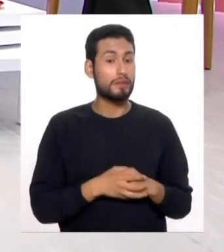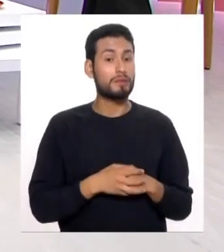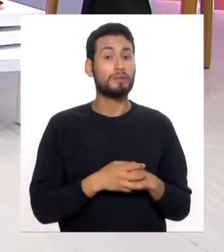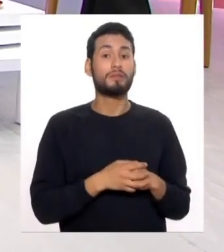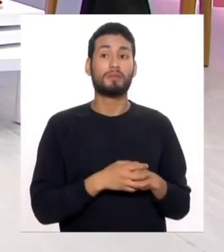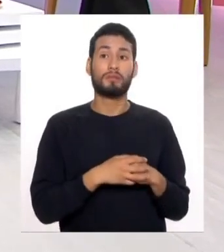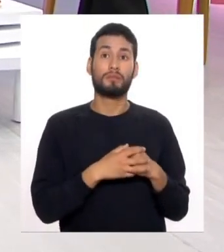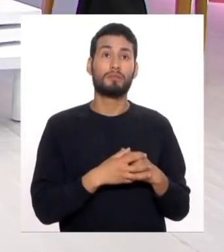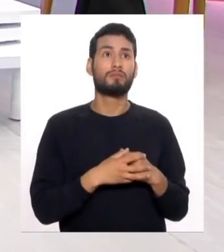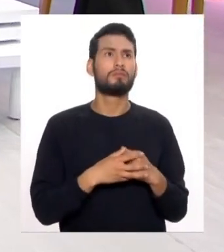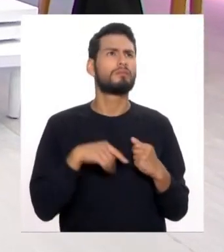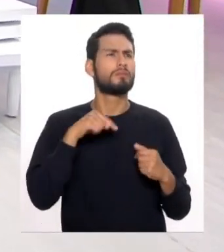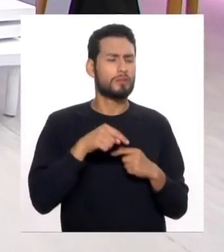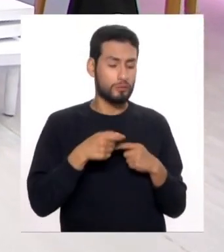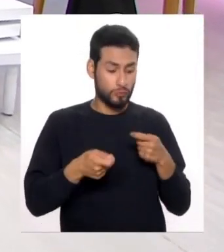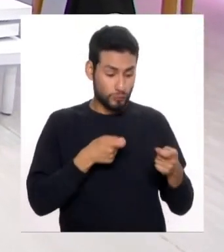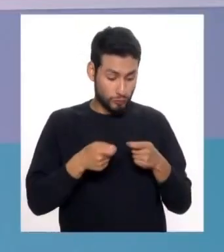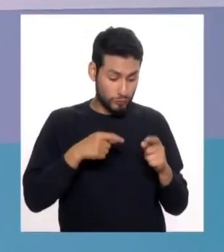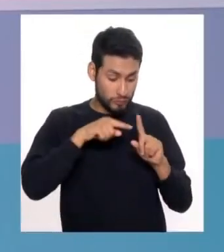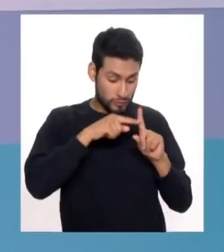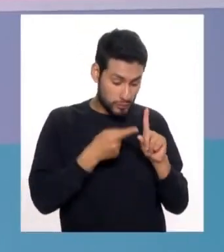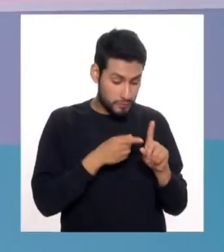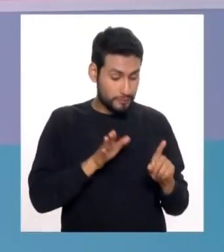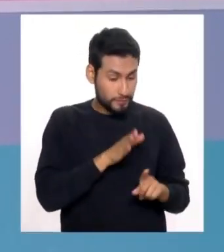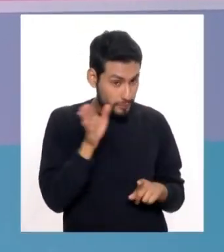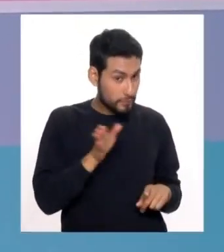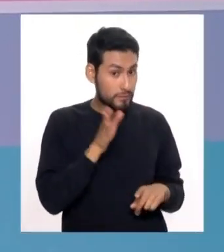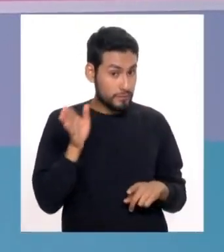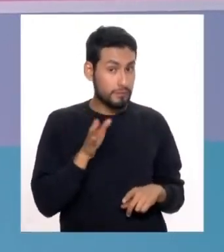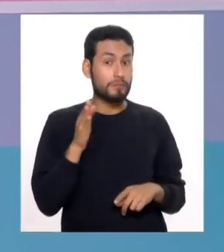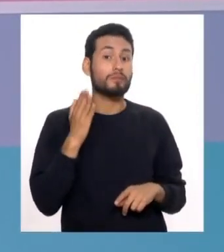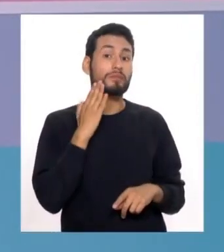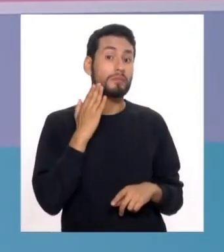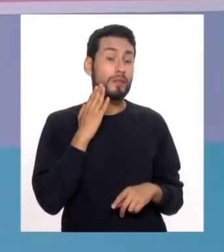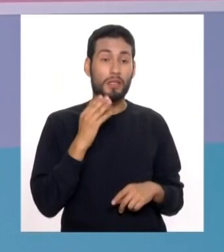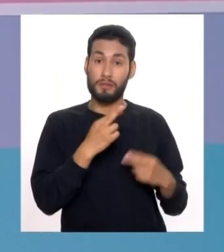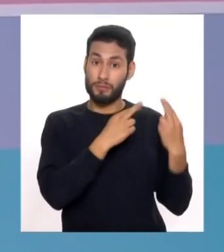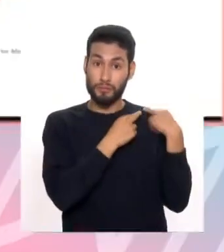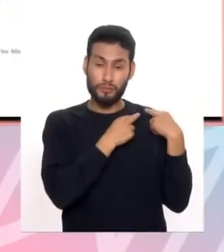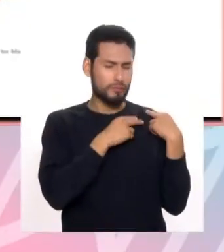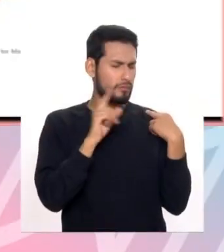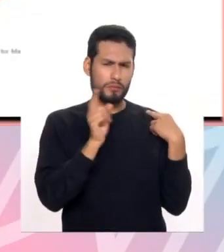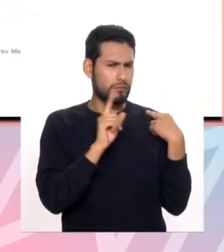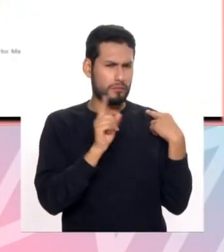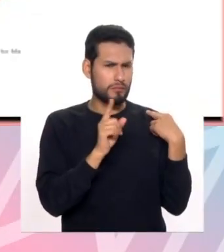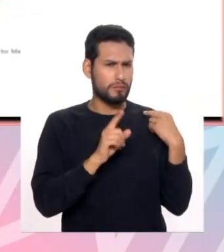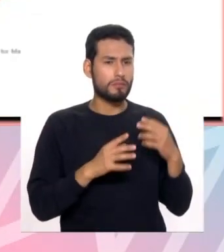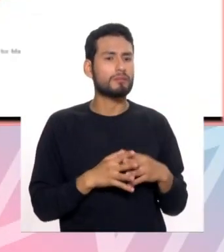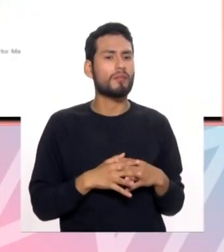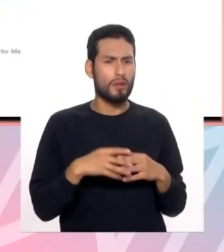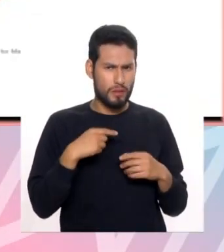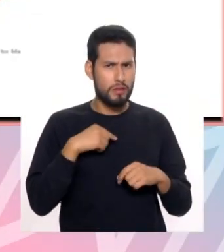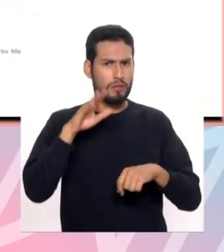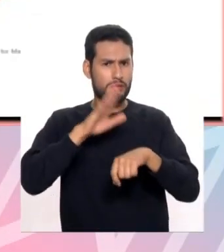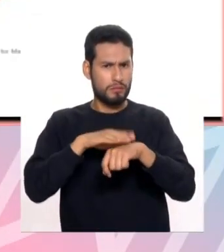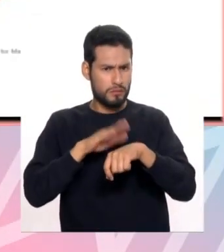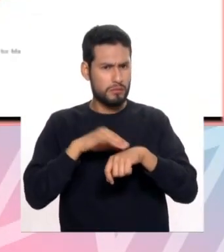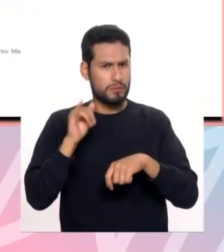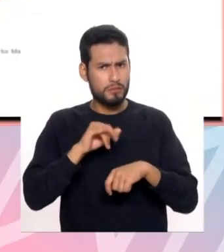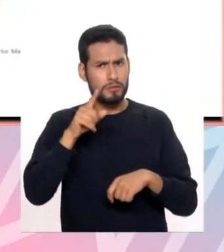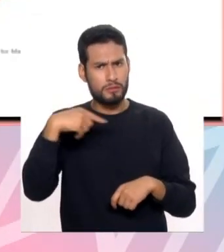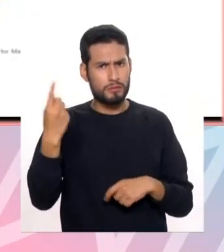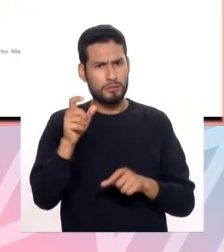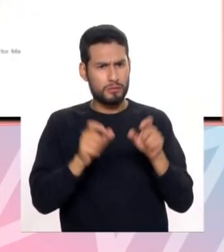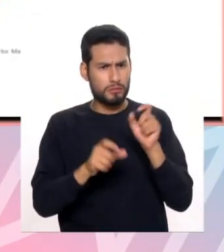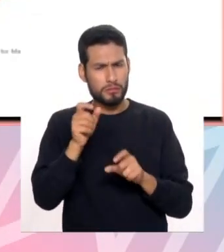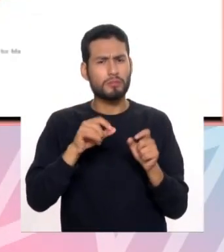controles prenatales, si bien es cierto, hay una responsabilidad de la mamá, no es solamente de la mamá. Y ahí llamo yo la atención no solamente a la sociedad,